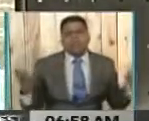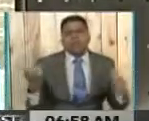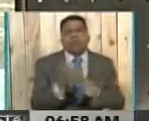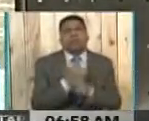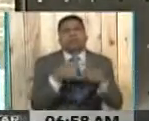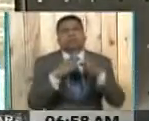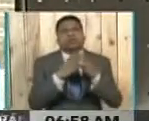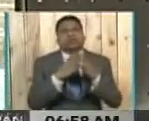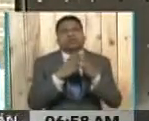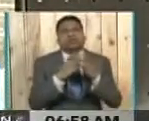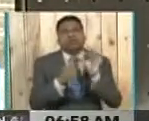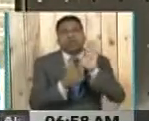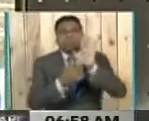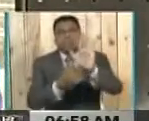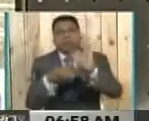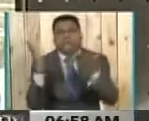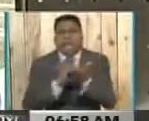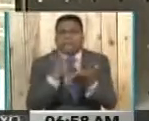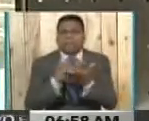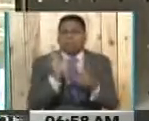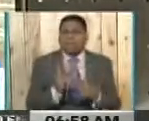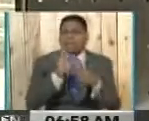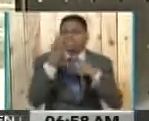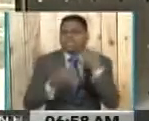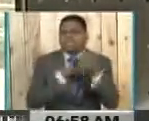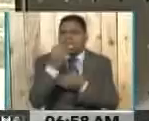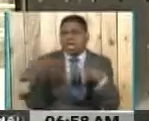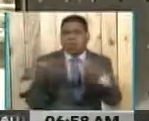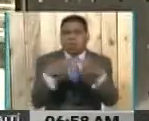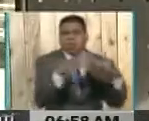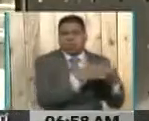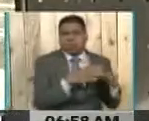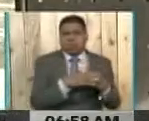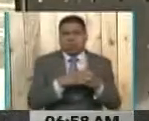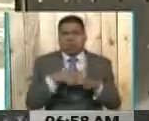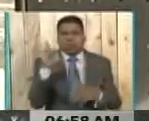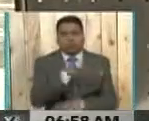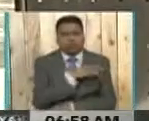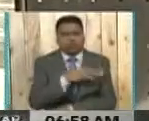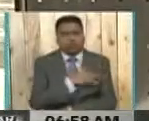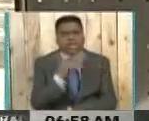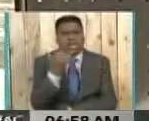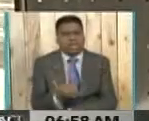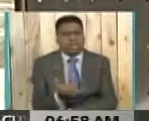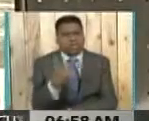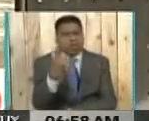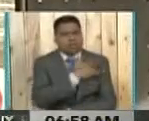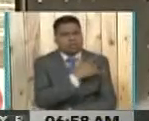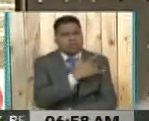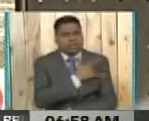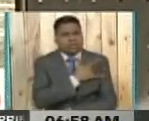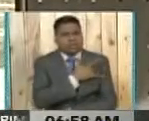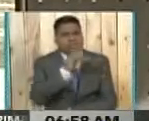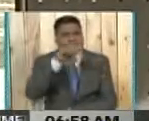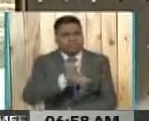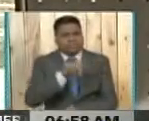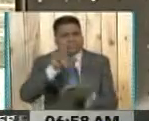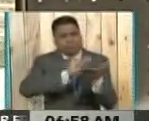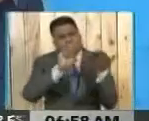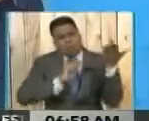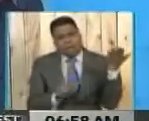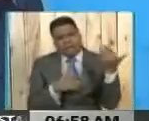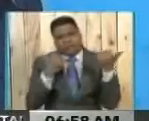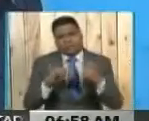ponentes internacionales, así como las de los movimientos sociales. Desde la sede de UNEARTE, Gabriela Moya, La